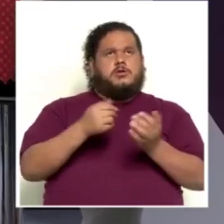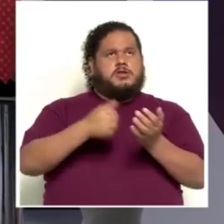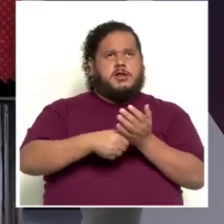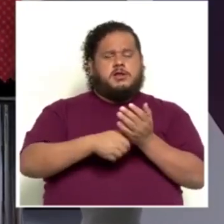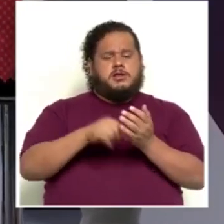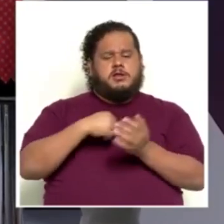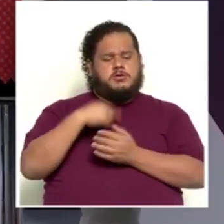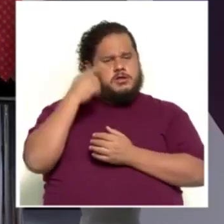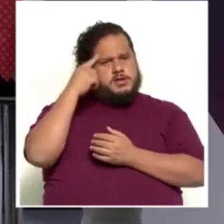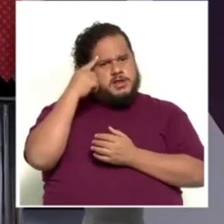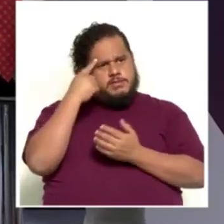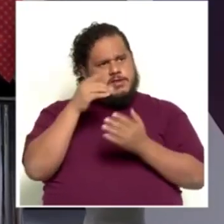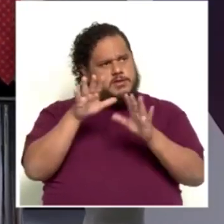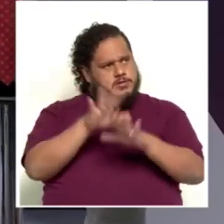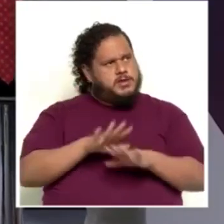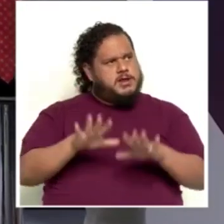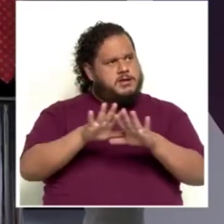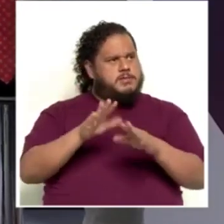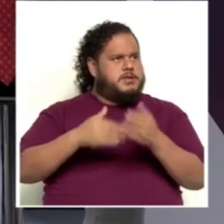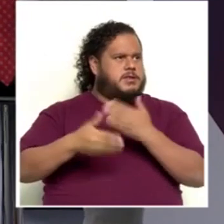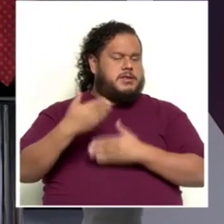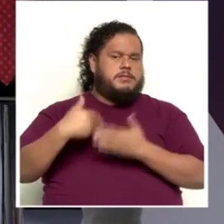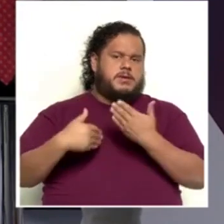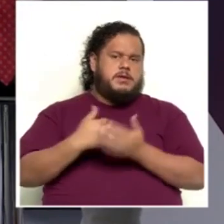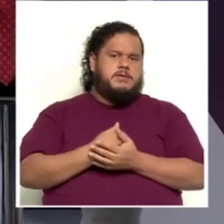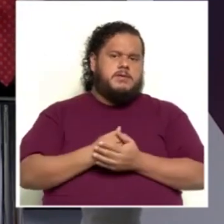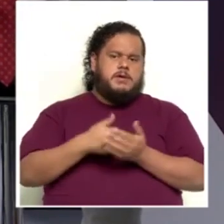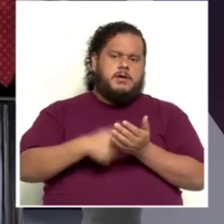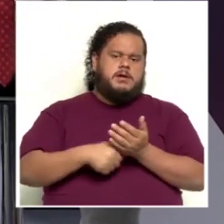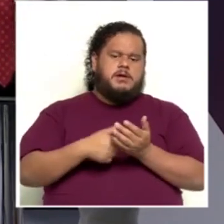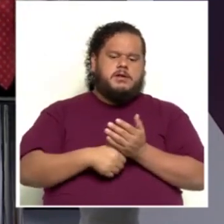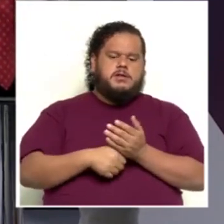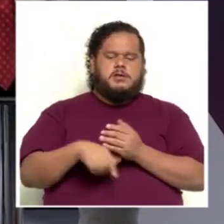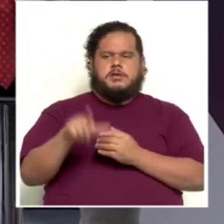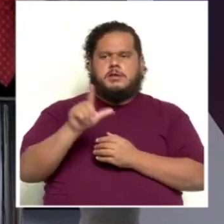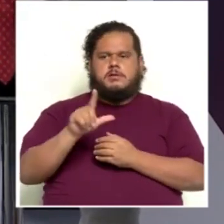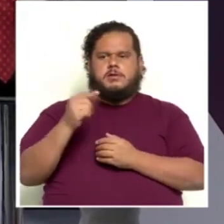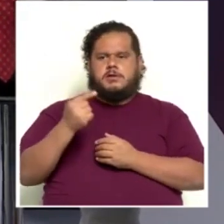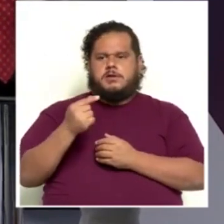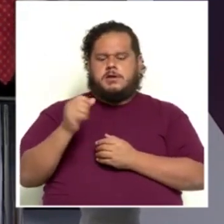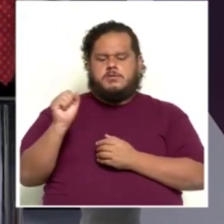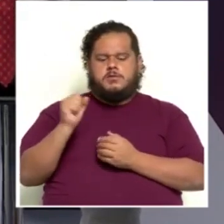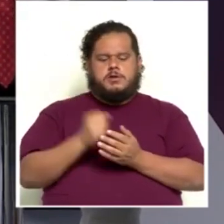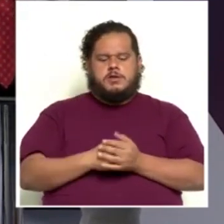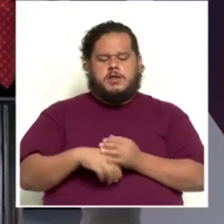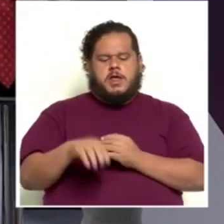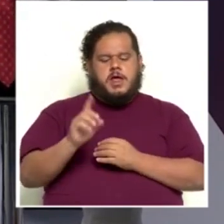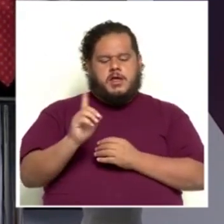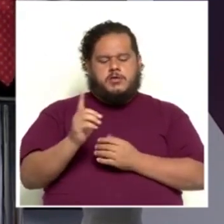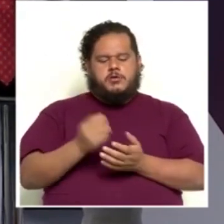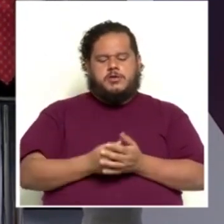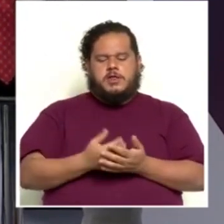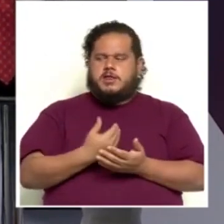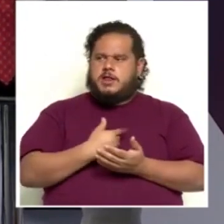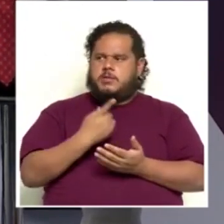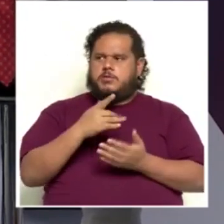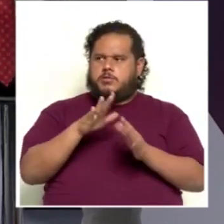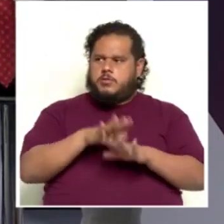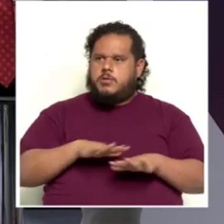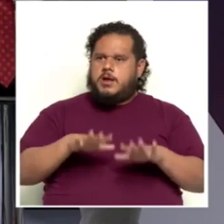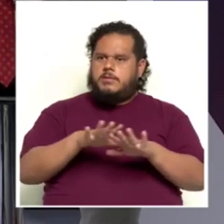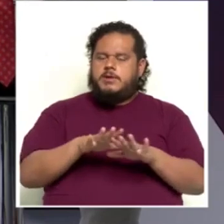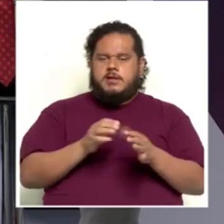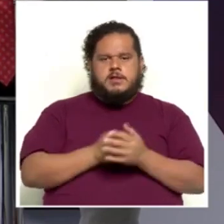Estaba pensando en el ambiente previo a la elección de Luis Guillermo Solís, en donde había un ambiente